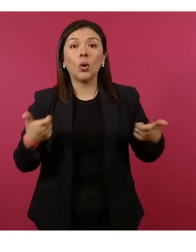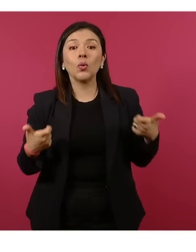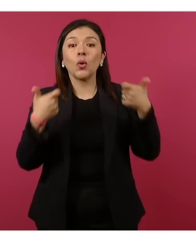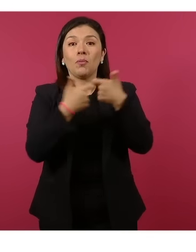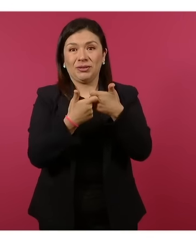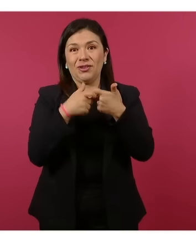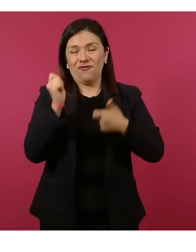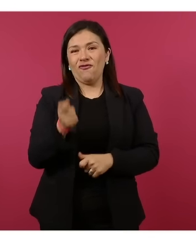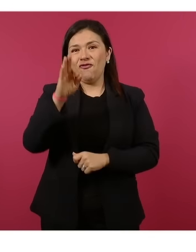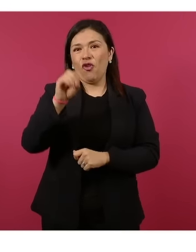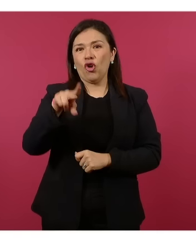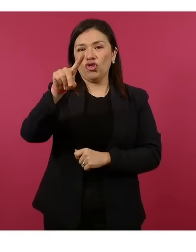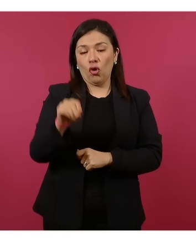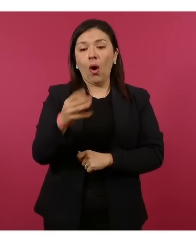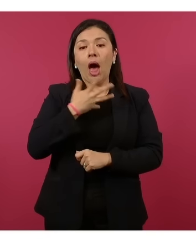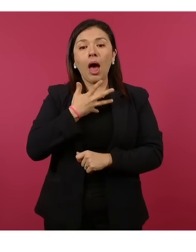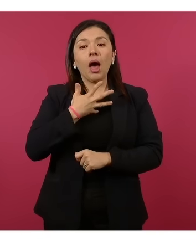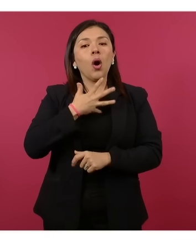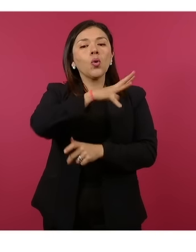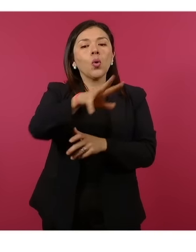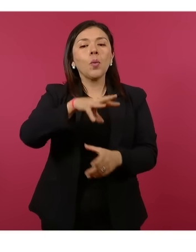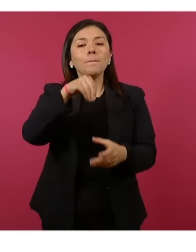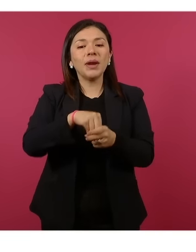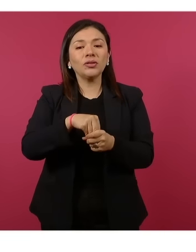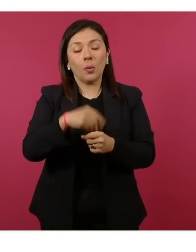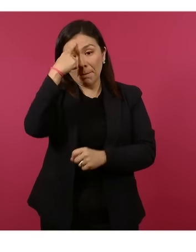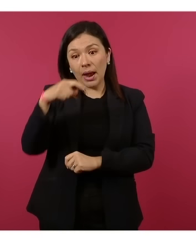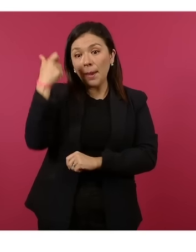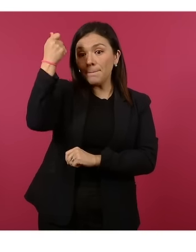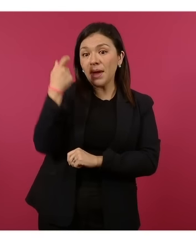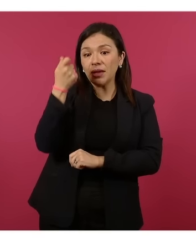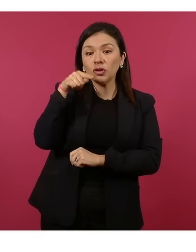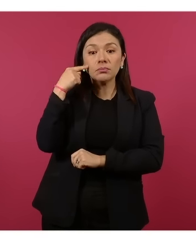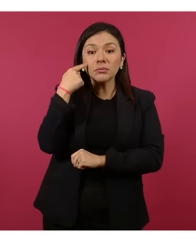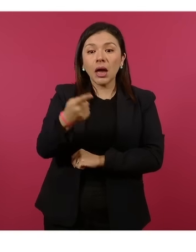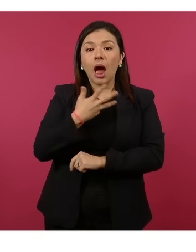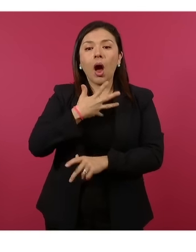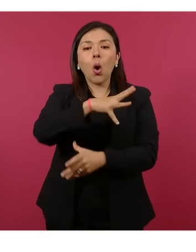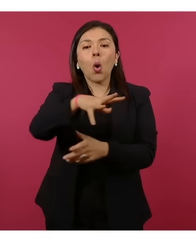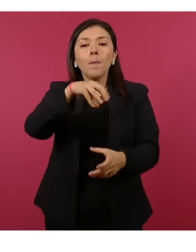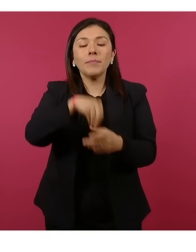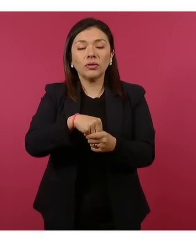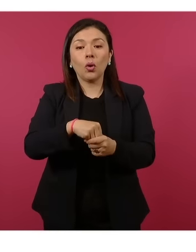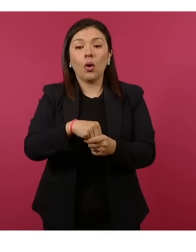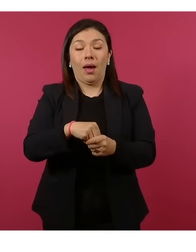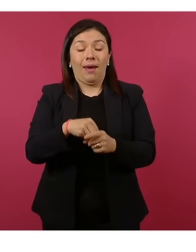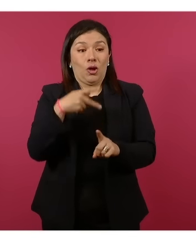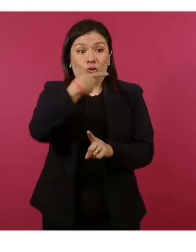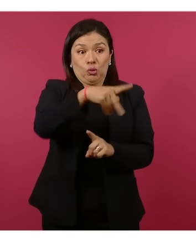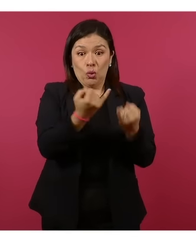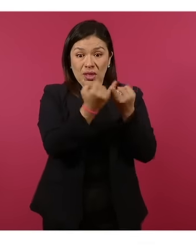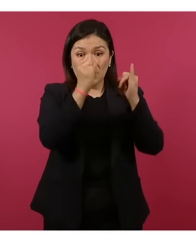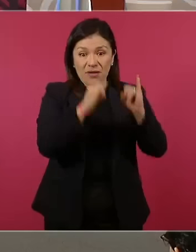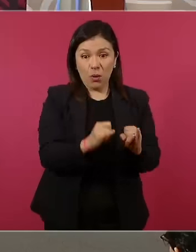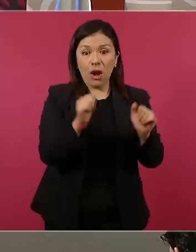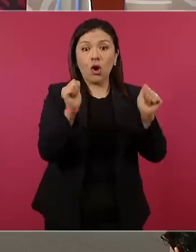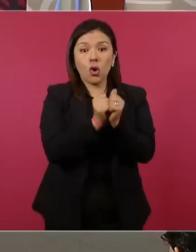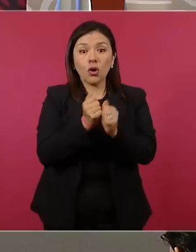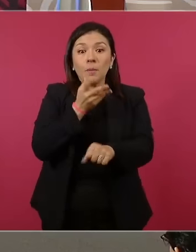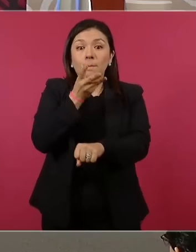el Bienestar, se integra a su pensión este complemento que sumado con su pensión da